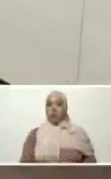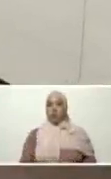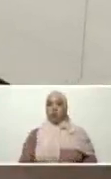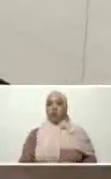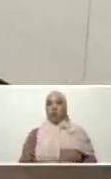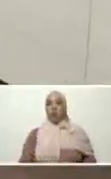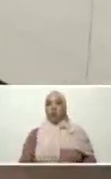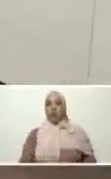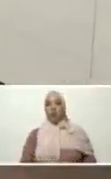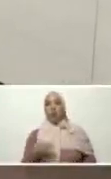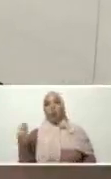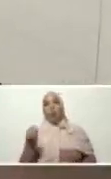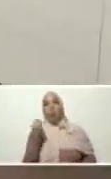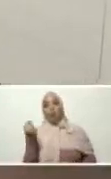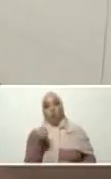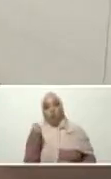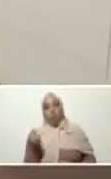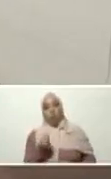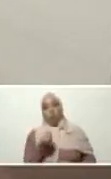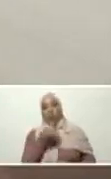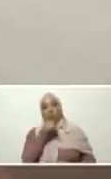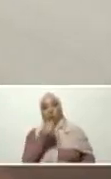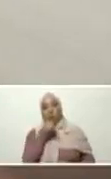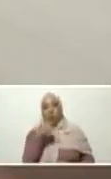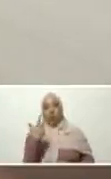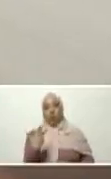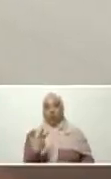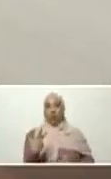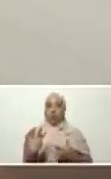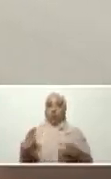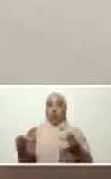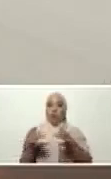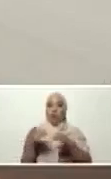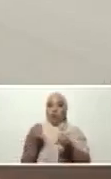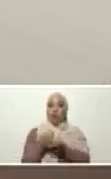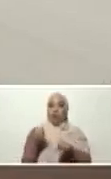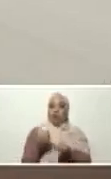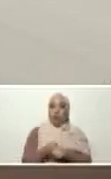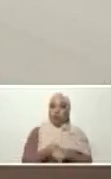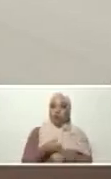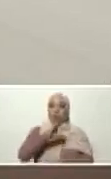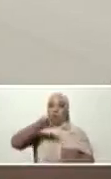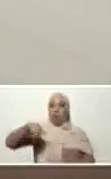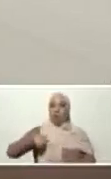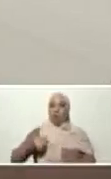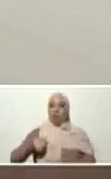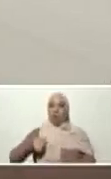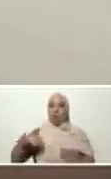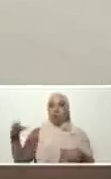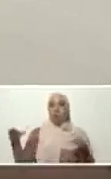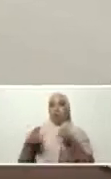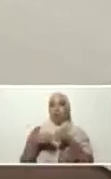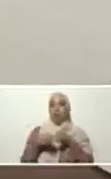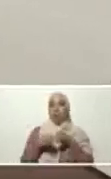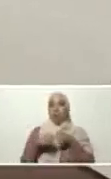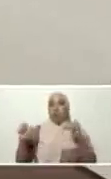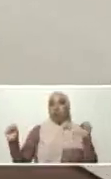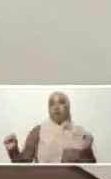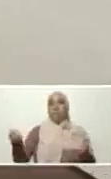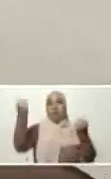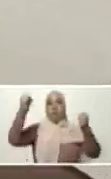tenemos con qué. Y tenemos tremendo equipo. Si algo tenemos nosotros, es un equipo